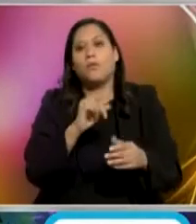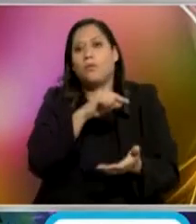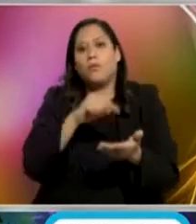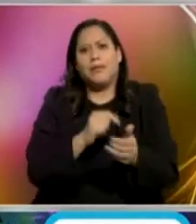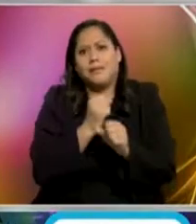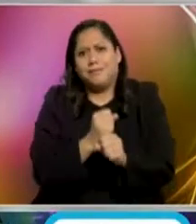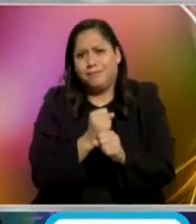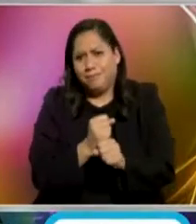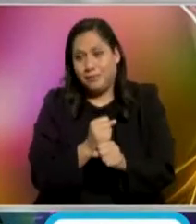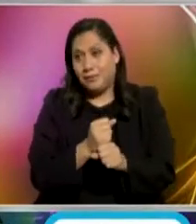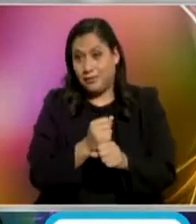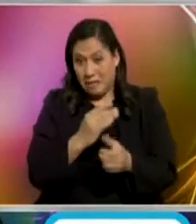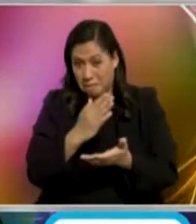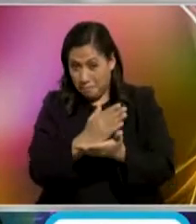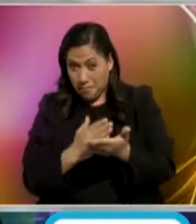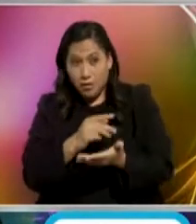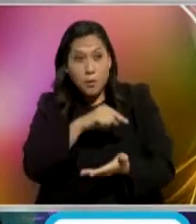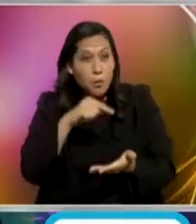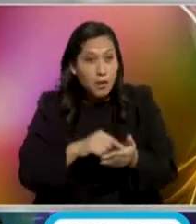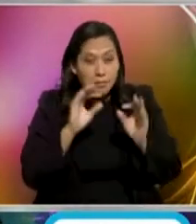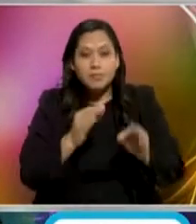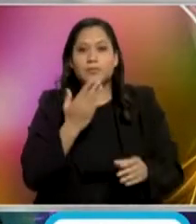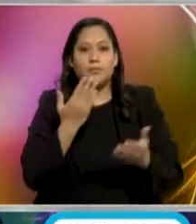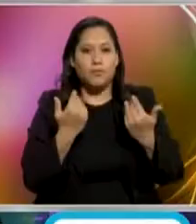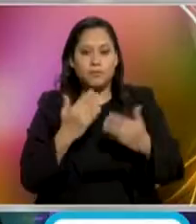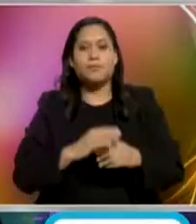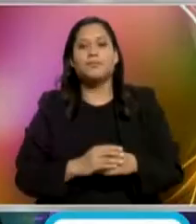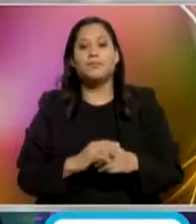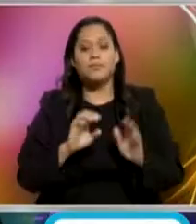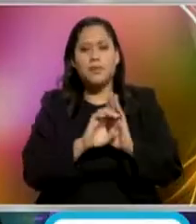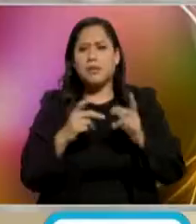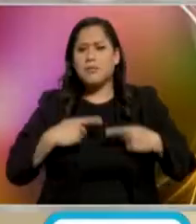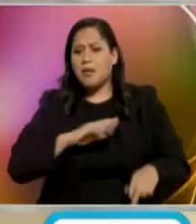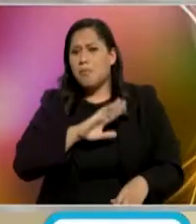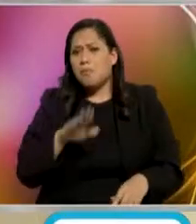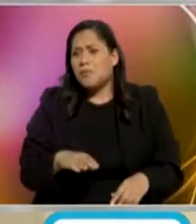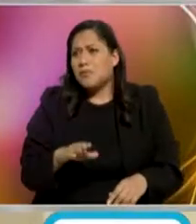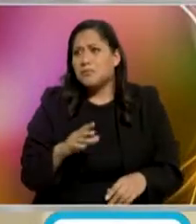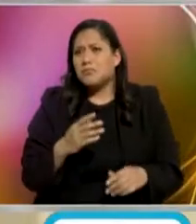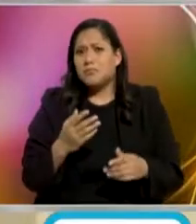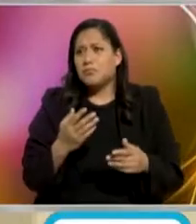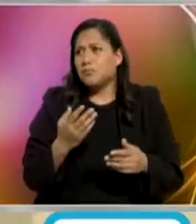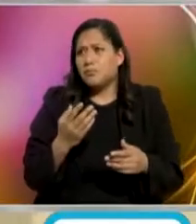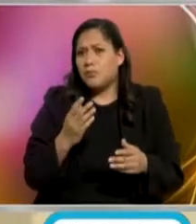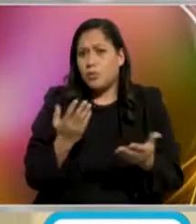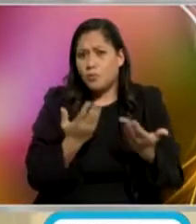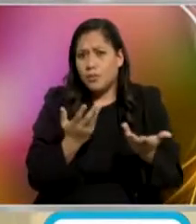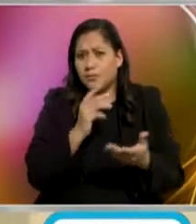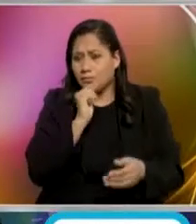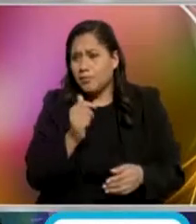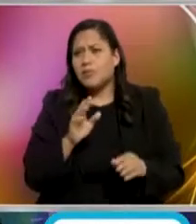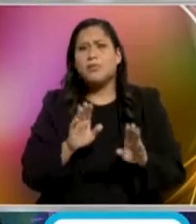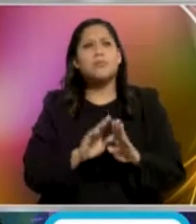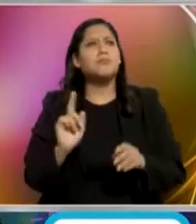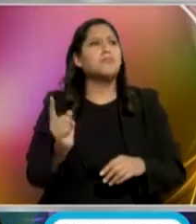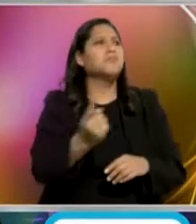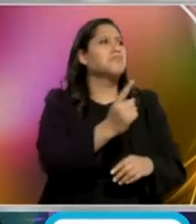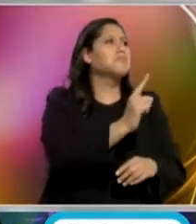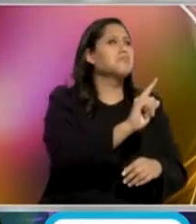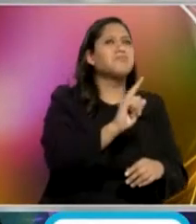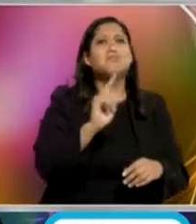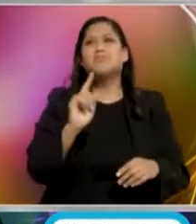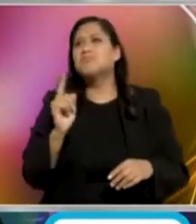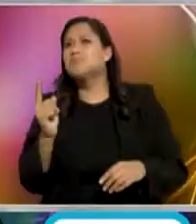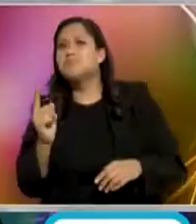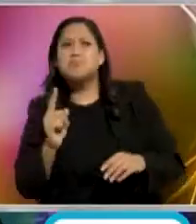medio. También había un lugar donde había muertos donde que eran como que no habían hecho nada, pues que ahí andaban, tal cual, así como es que nomás existen, como en el limbo. Sí, de